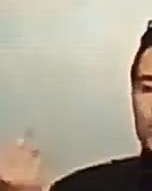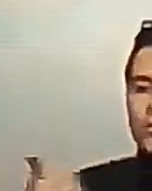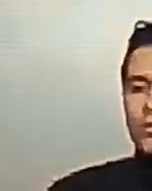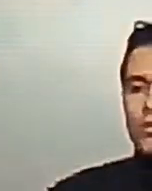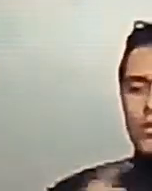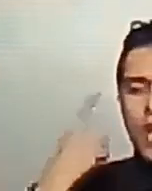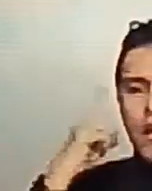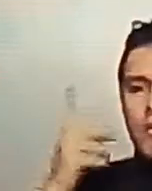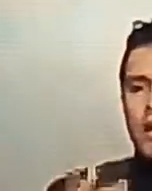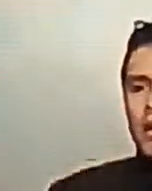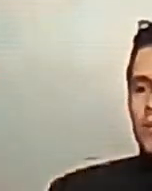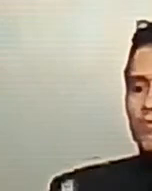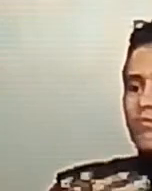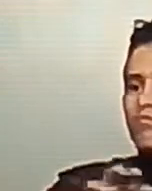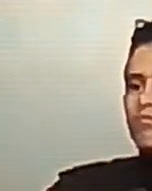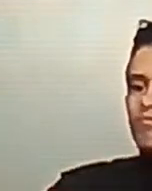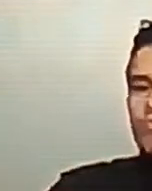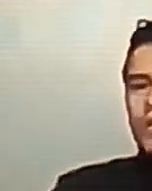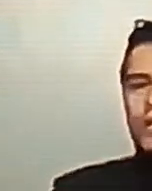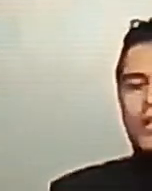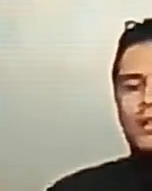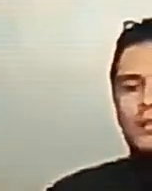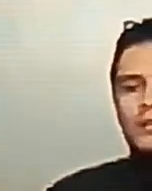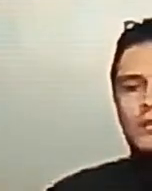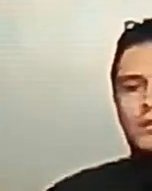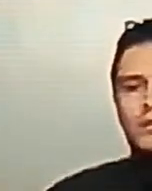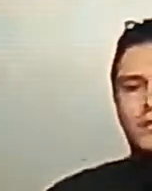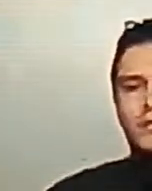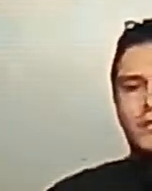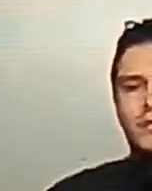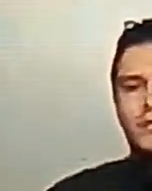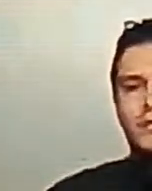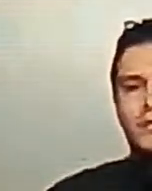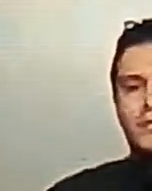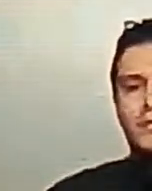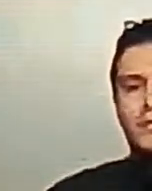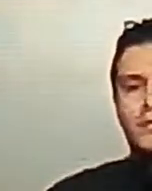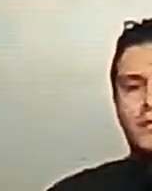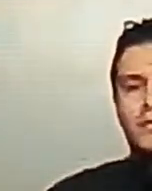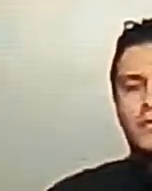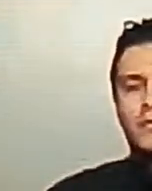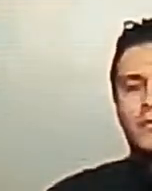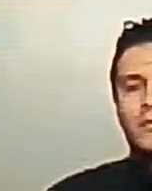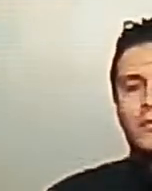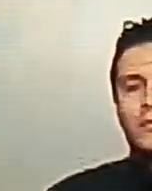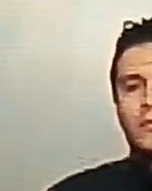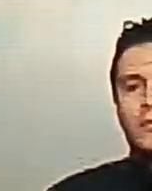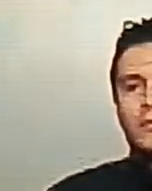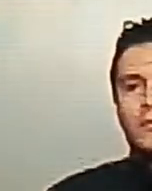de concesiones? No escuché la última parte. Renovación de concesiones. La renovación.